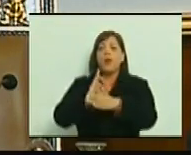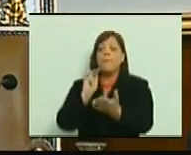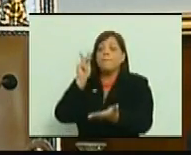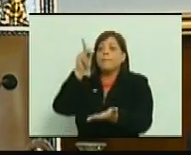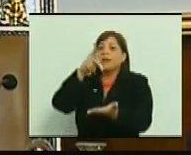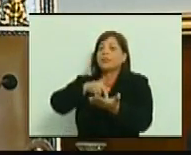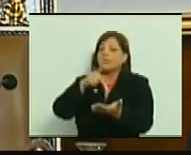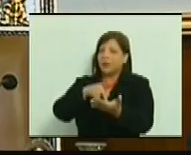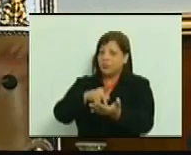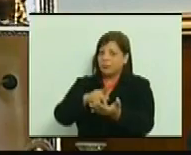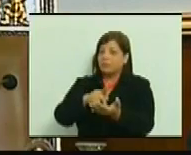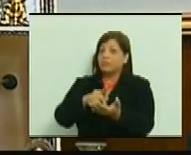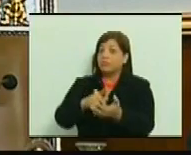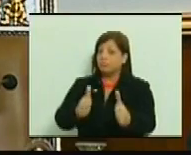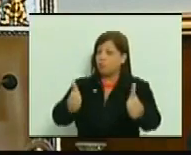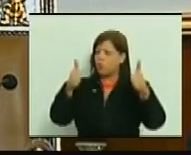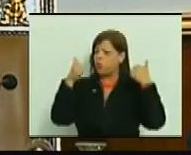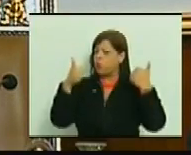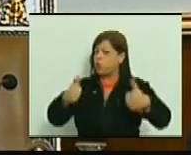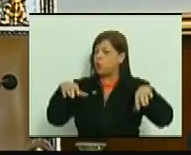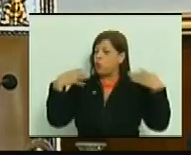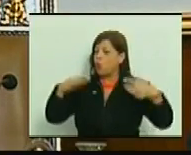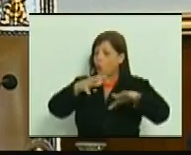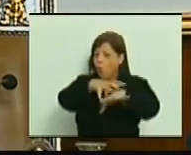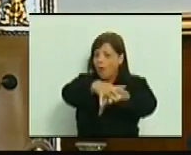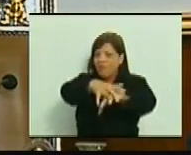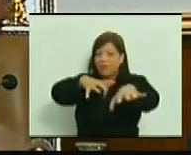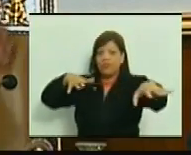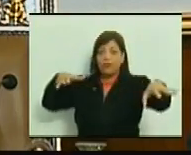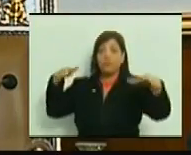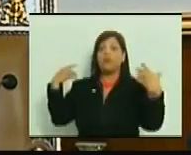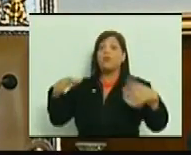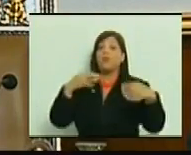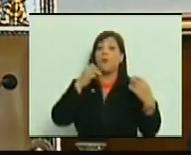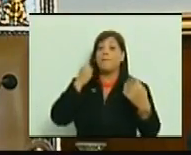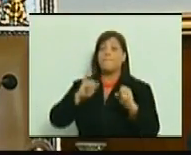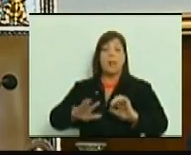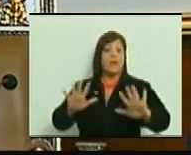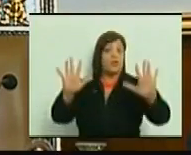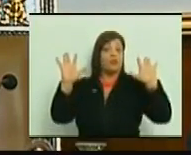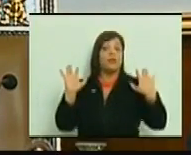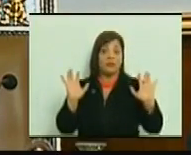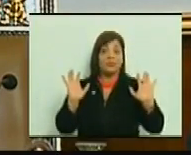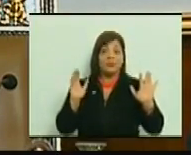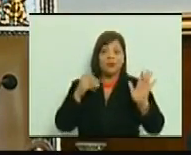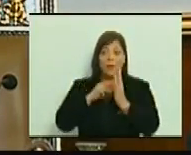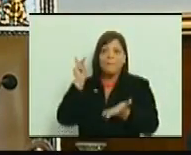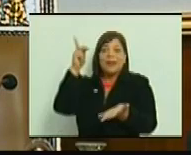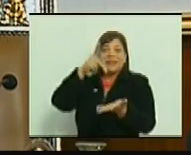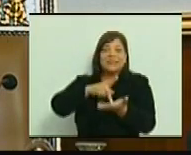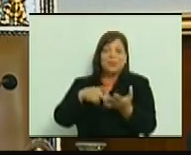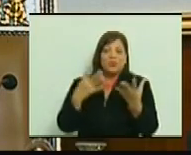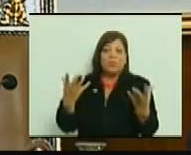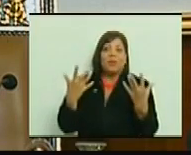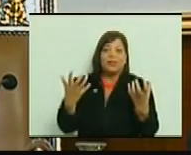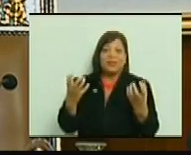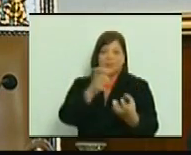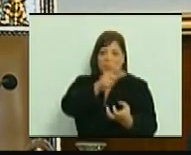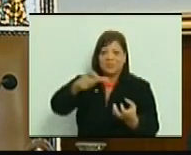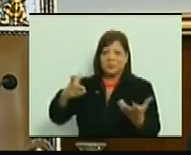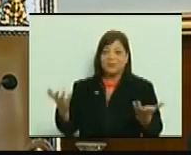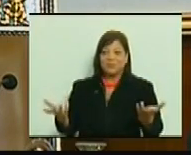participación excepcionalmente extraordinaria en cuanto a la participación en materia de